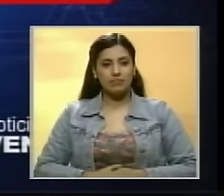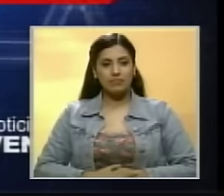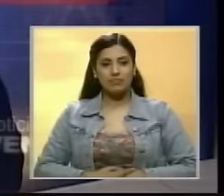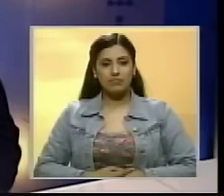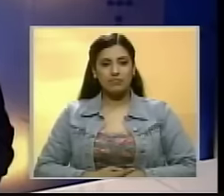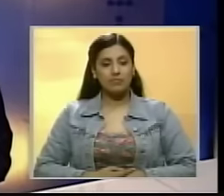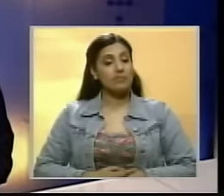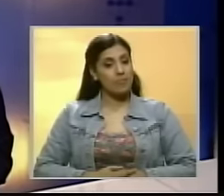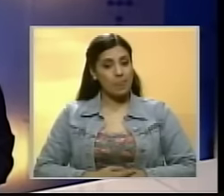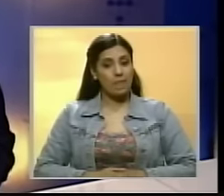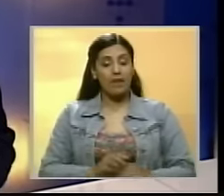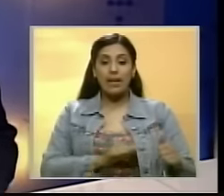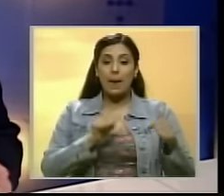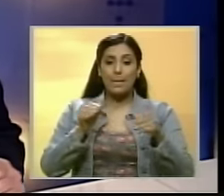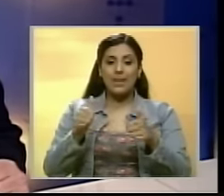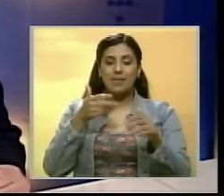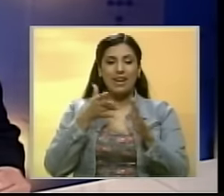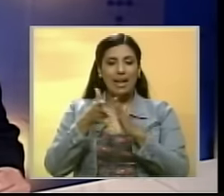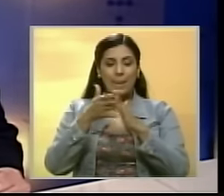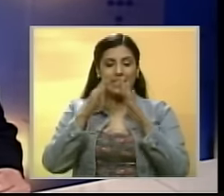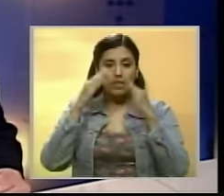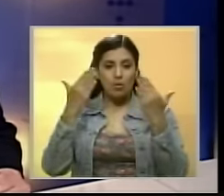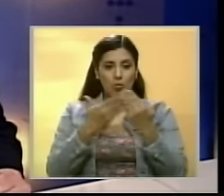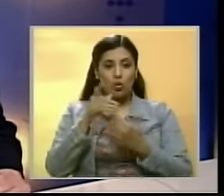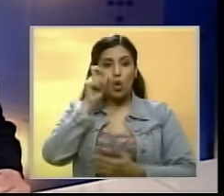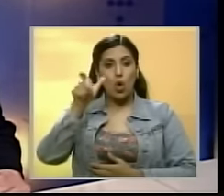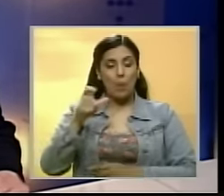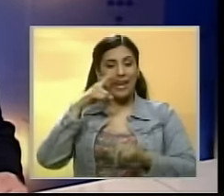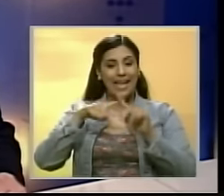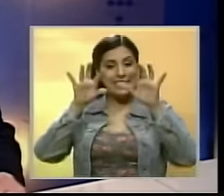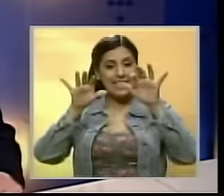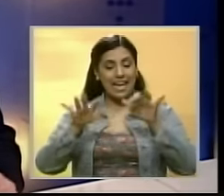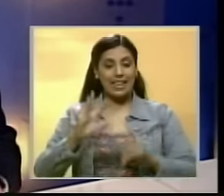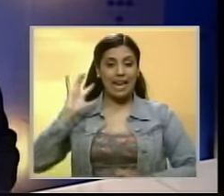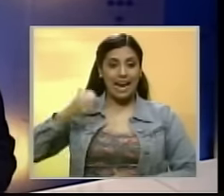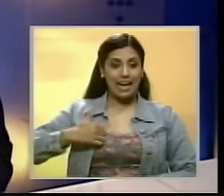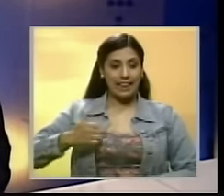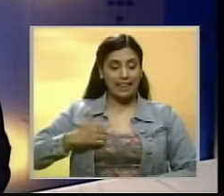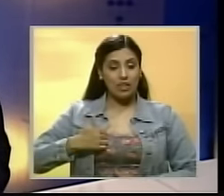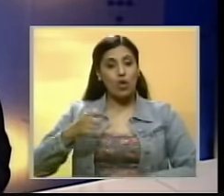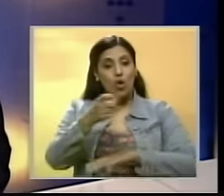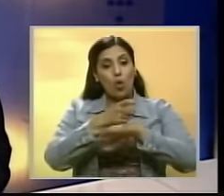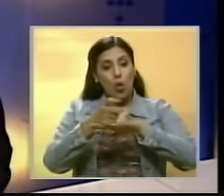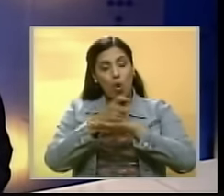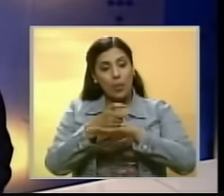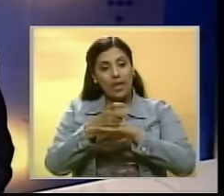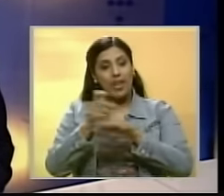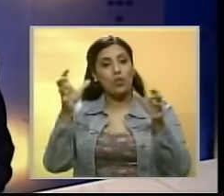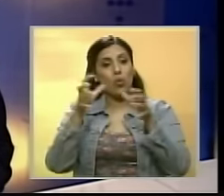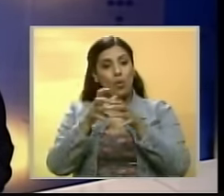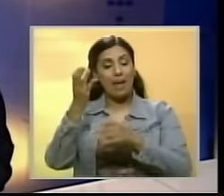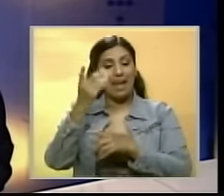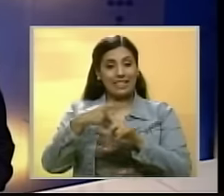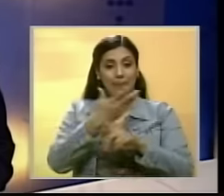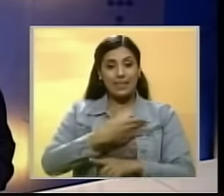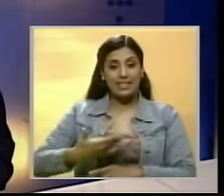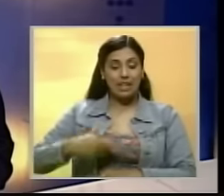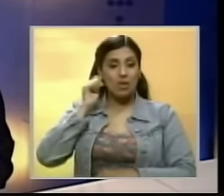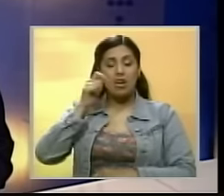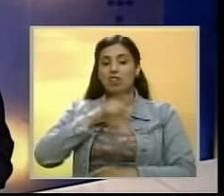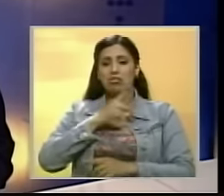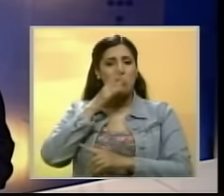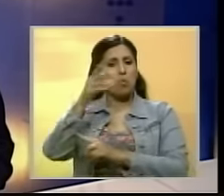chatarras iniciamos lo que pasa en el mundo José López ex secretario argentino de obras públicas del gobierno de los kirsner se negó a declarar en los